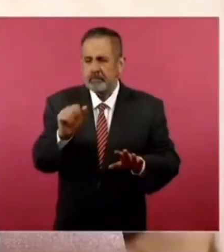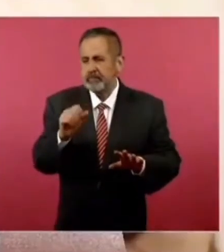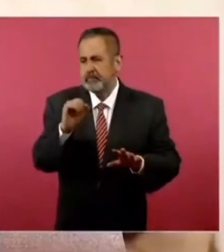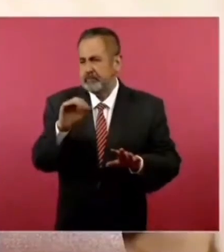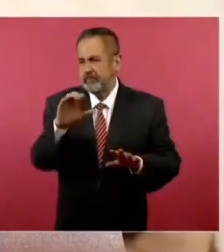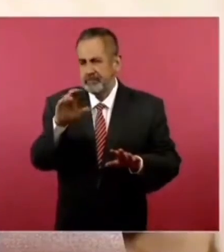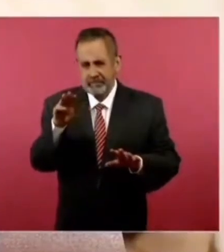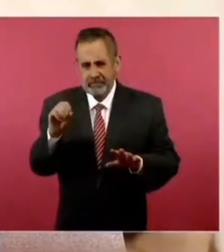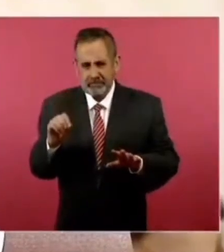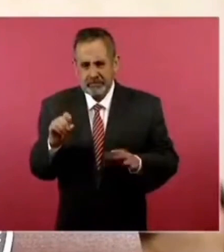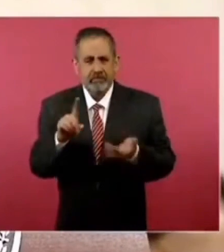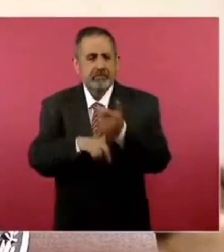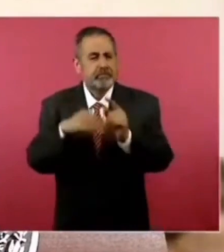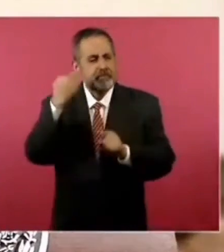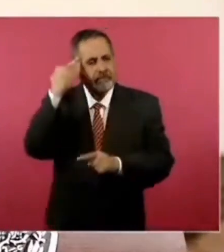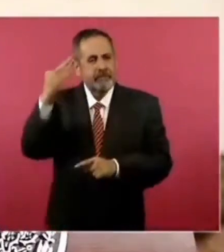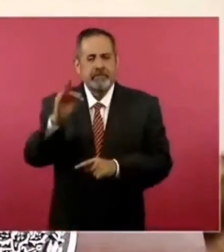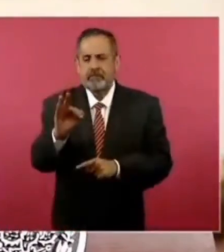la dictadura de Franco.